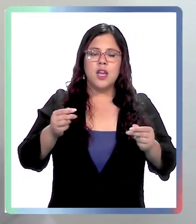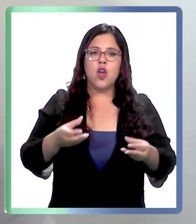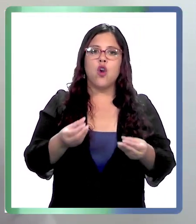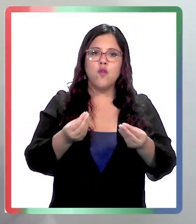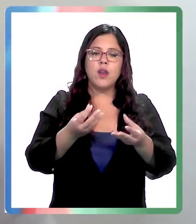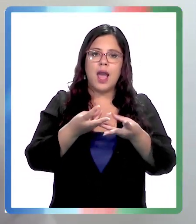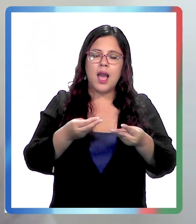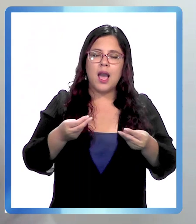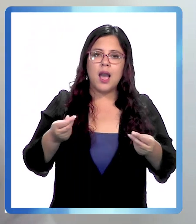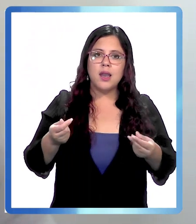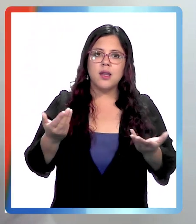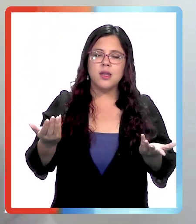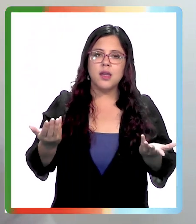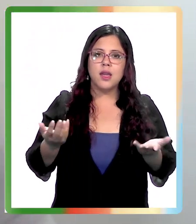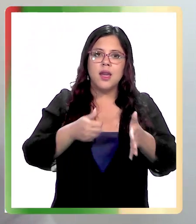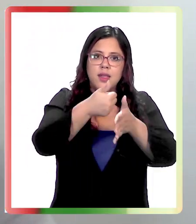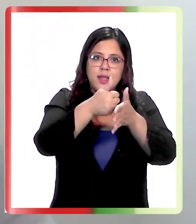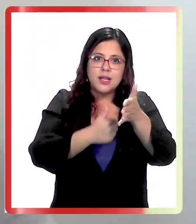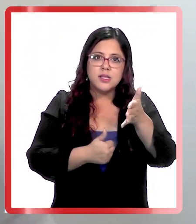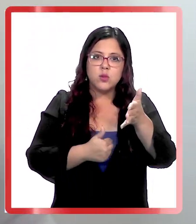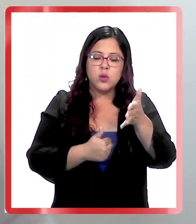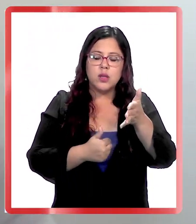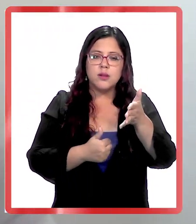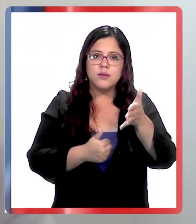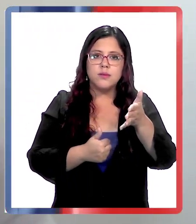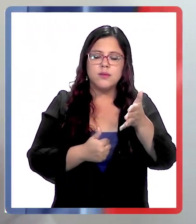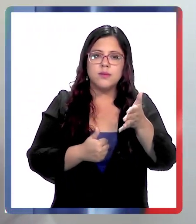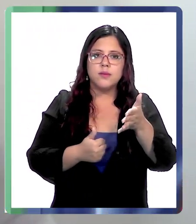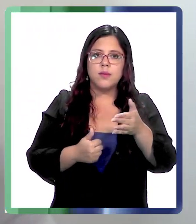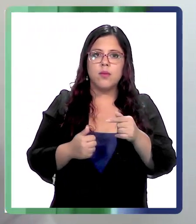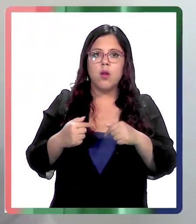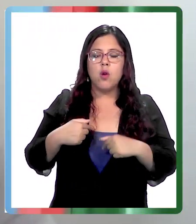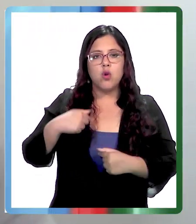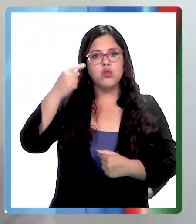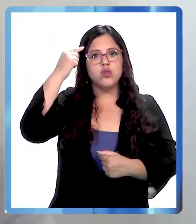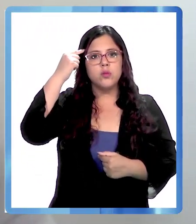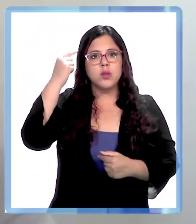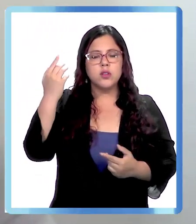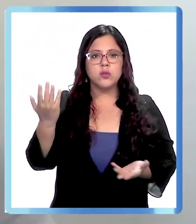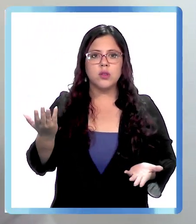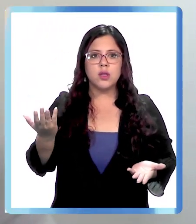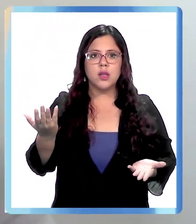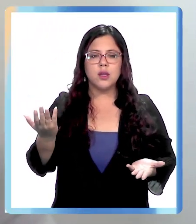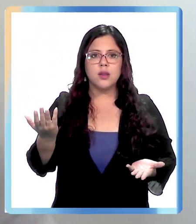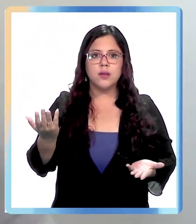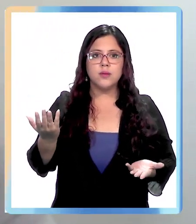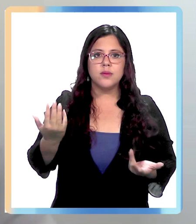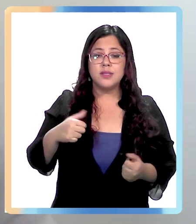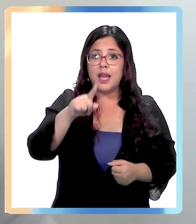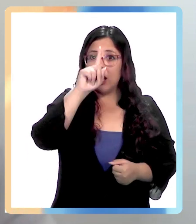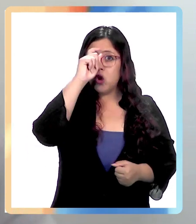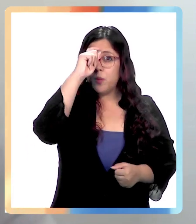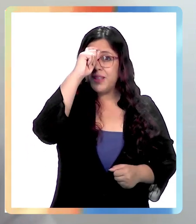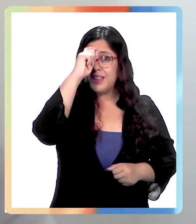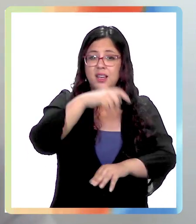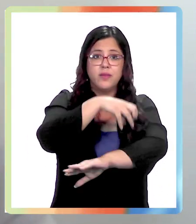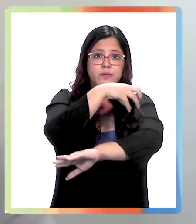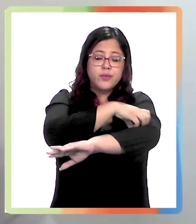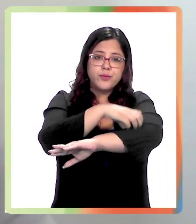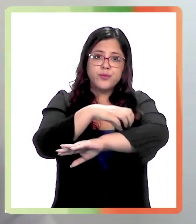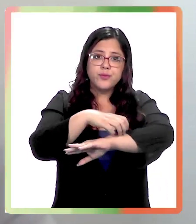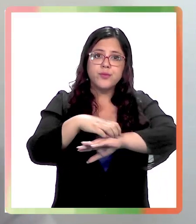una bastante buena calidad de la cirugía realizada. Yo diría que, al menos en todos los hospitales regionales, se